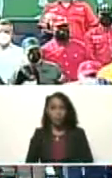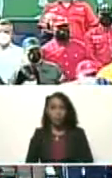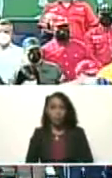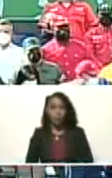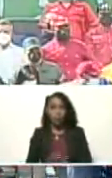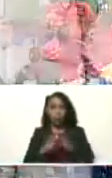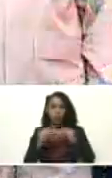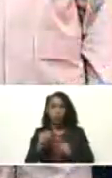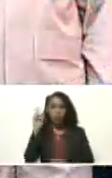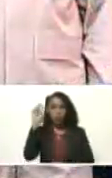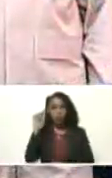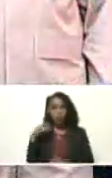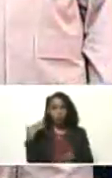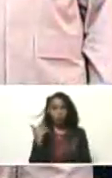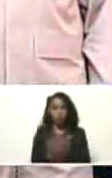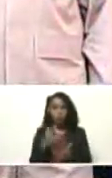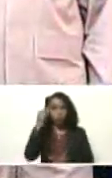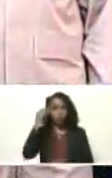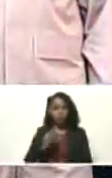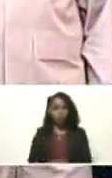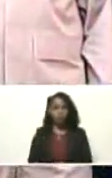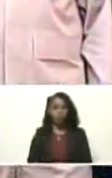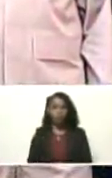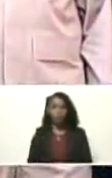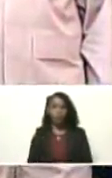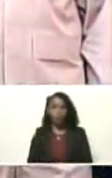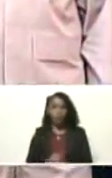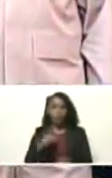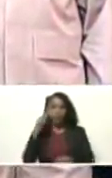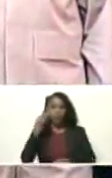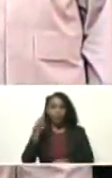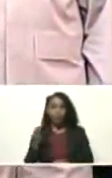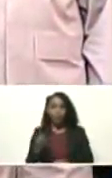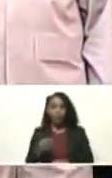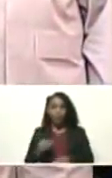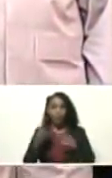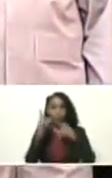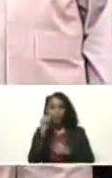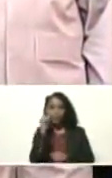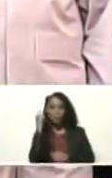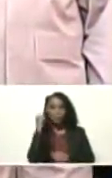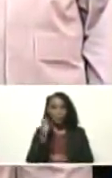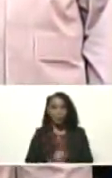todos los días, ¿verdad, muchacha?